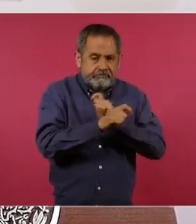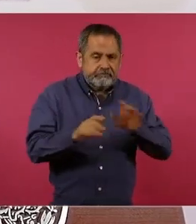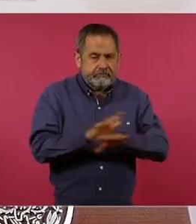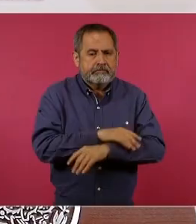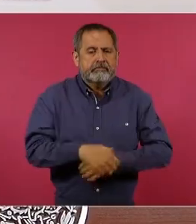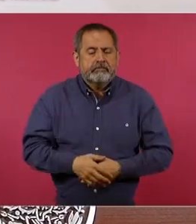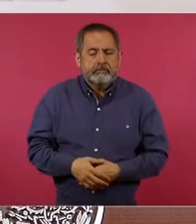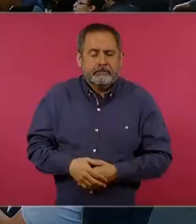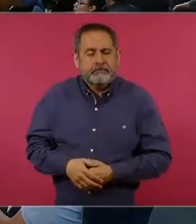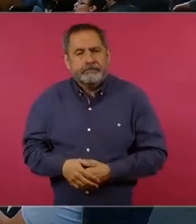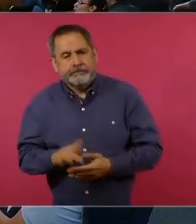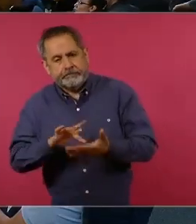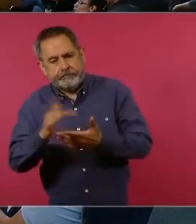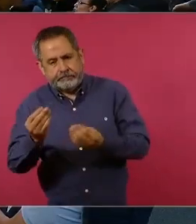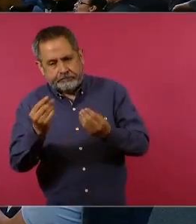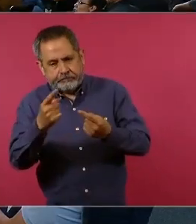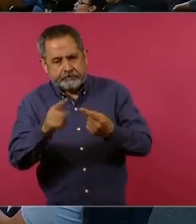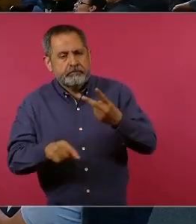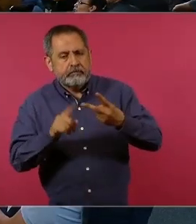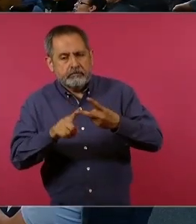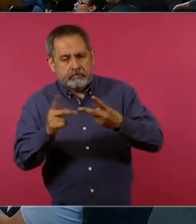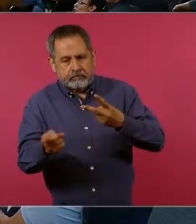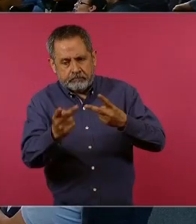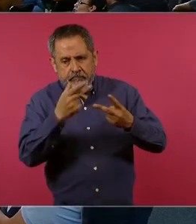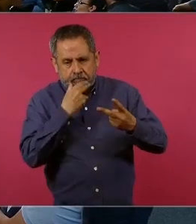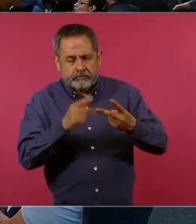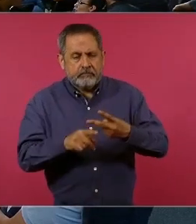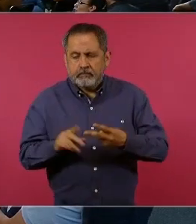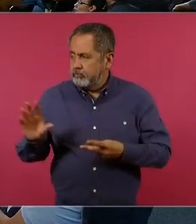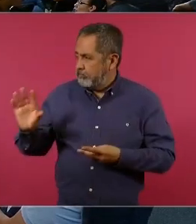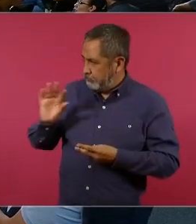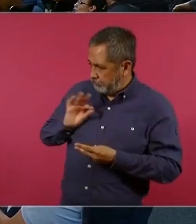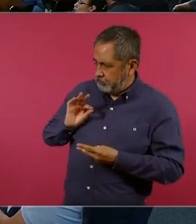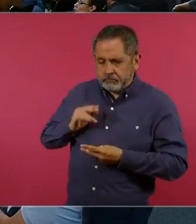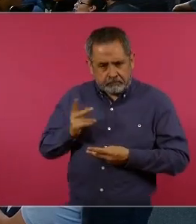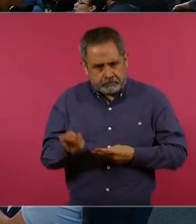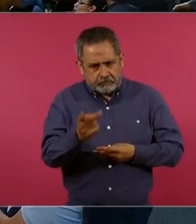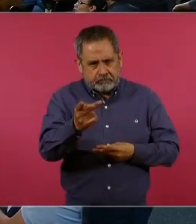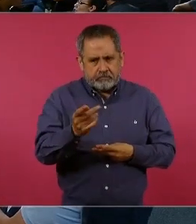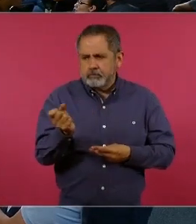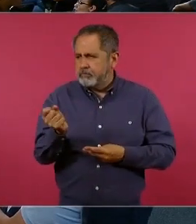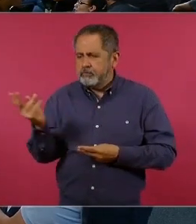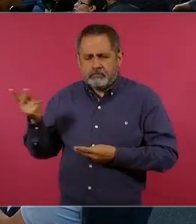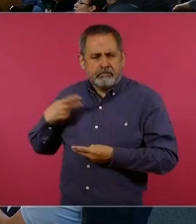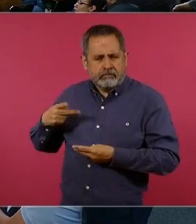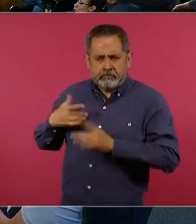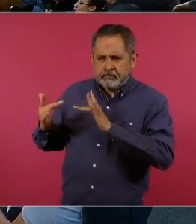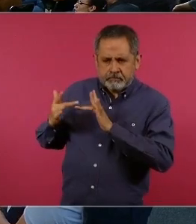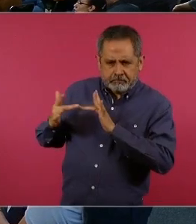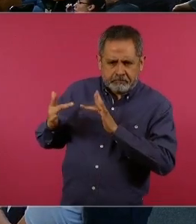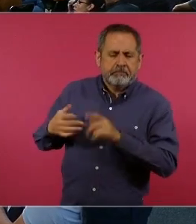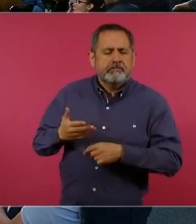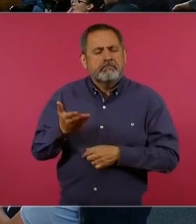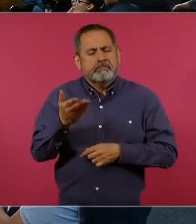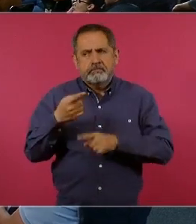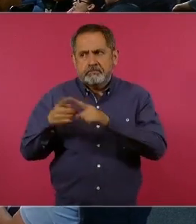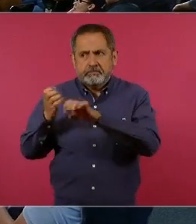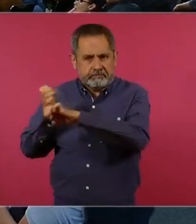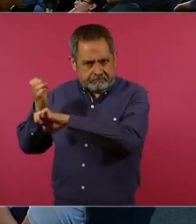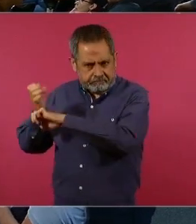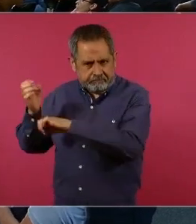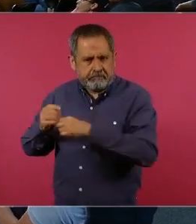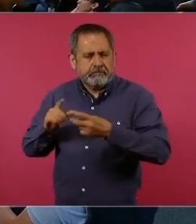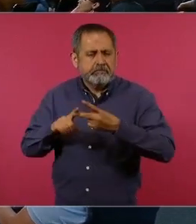Muchas gracias. En un segundo tema, nos han contactado al medio, a la redacción, varias personas de diferentes estados y